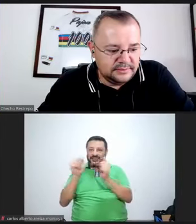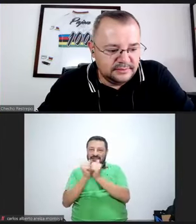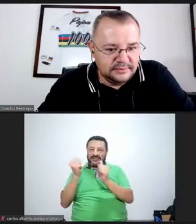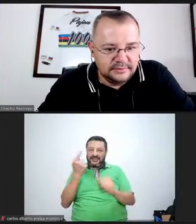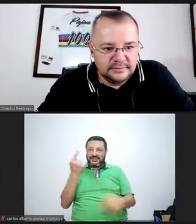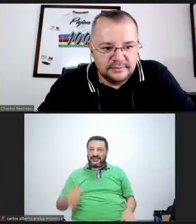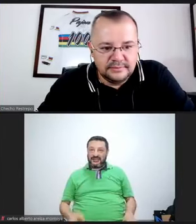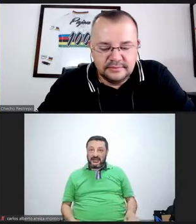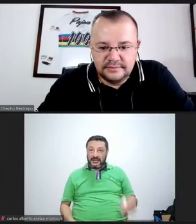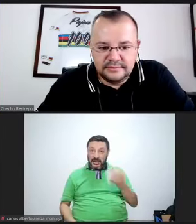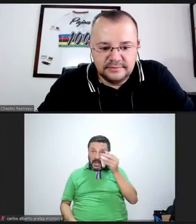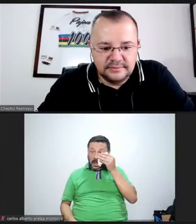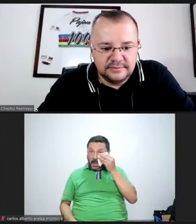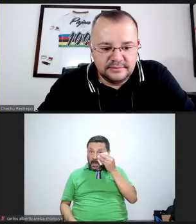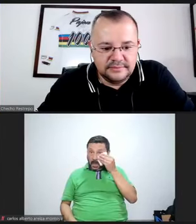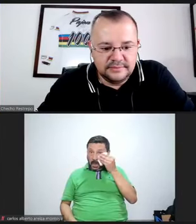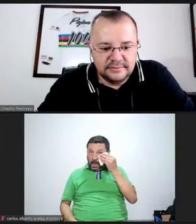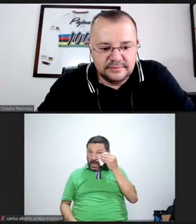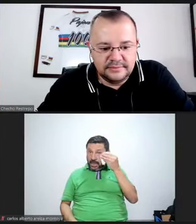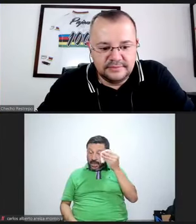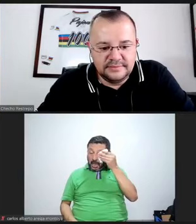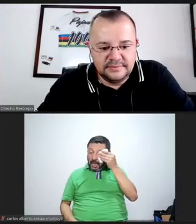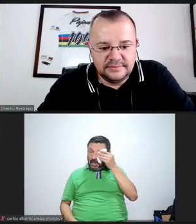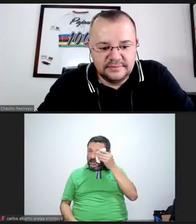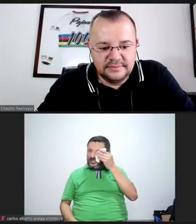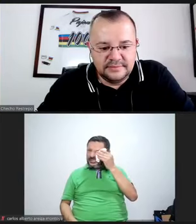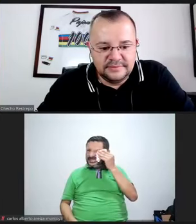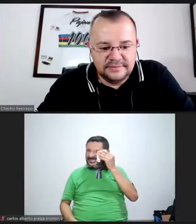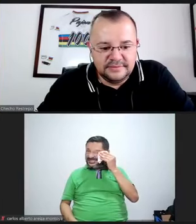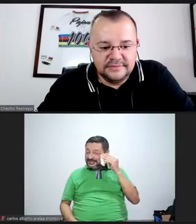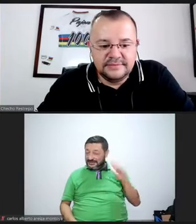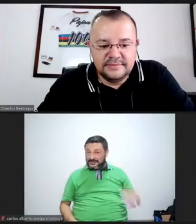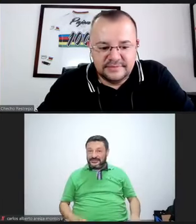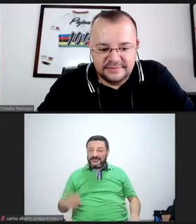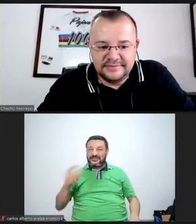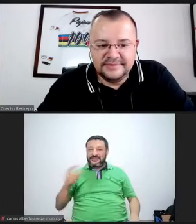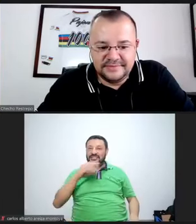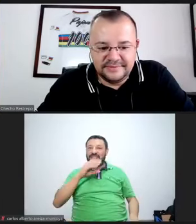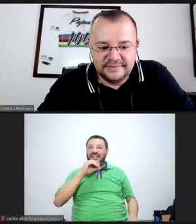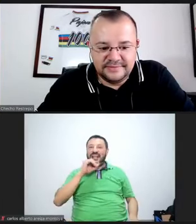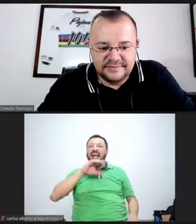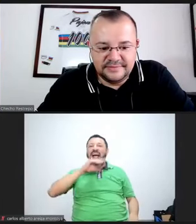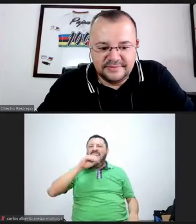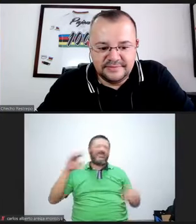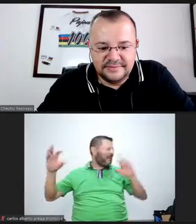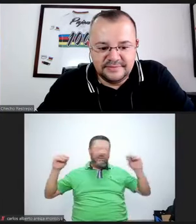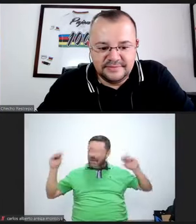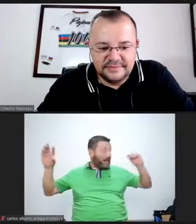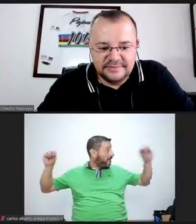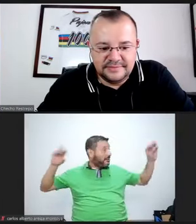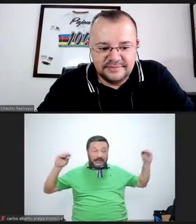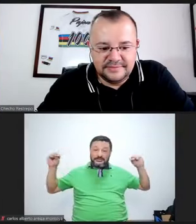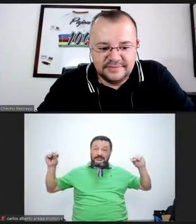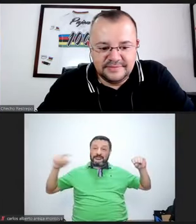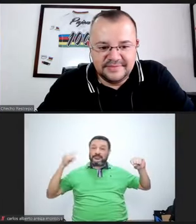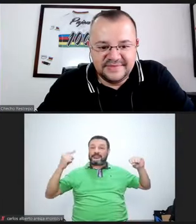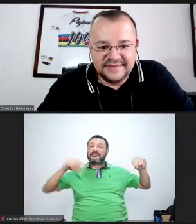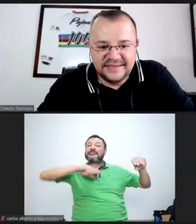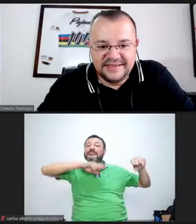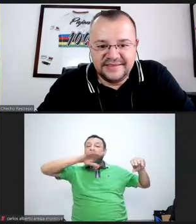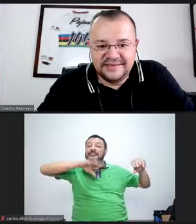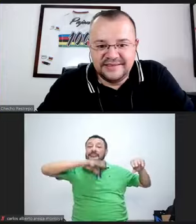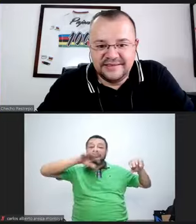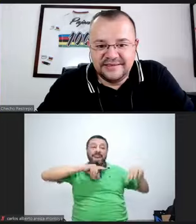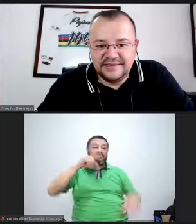veces a mí me desconcentra cuando todas hablan al tiempo. Entonces hay veces yo le digo, ay, no me griten tanto,